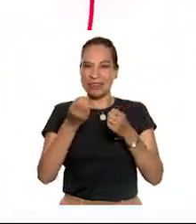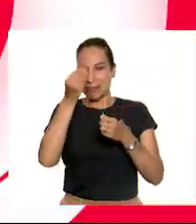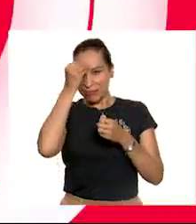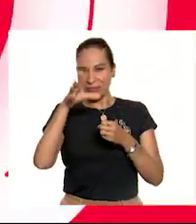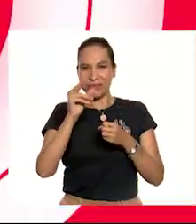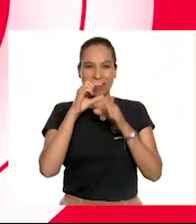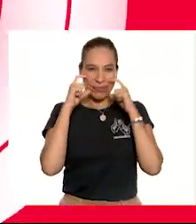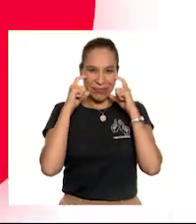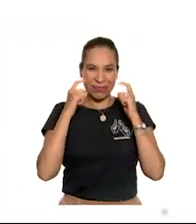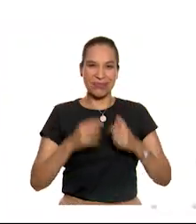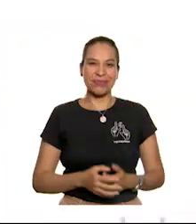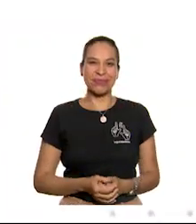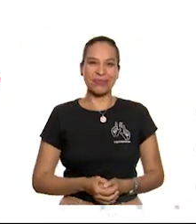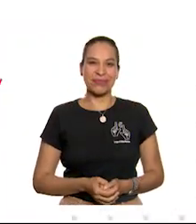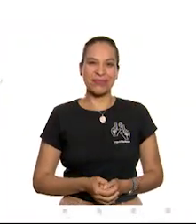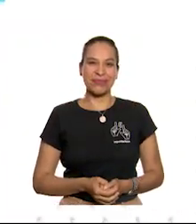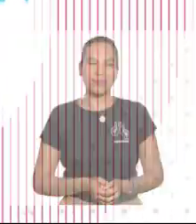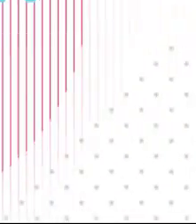protección.